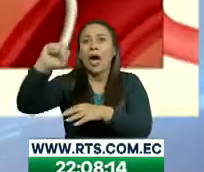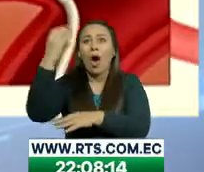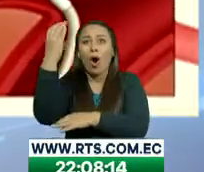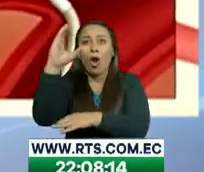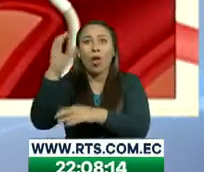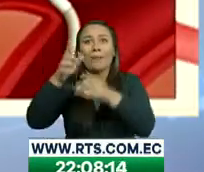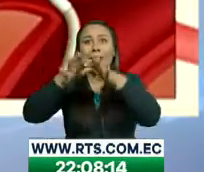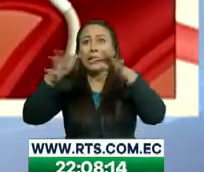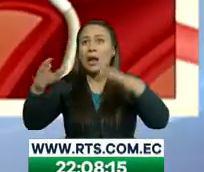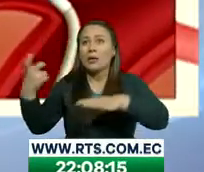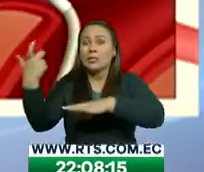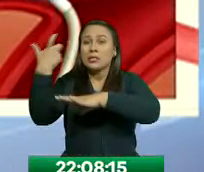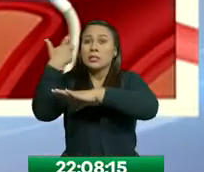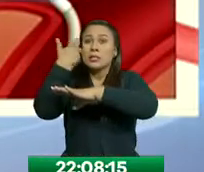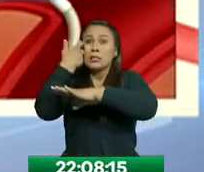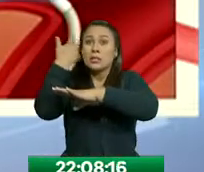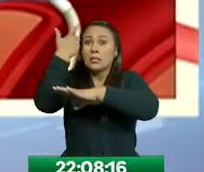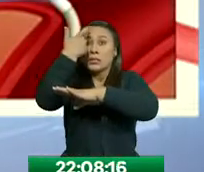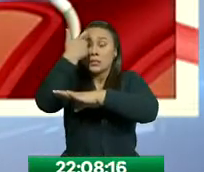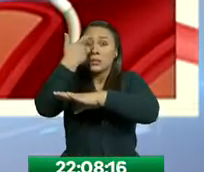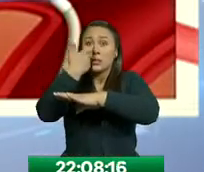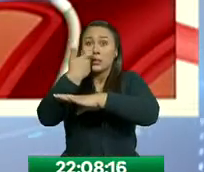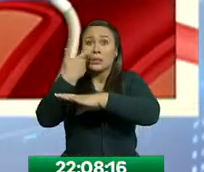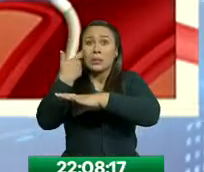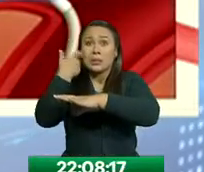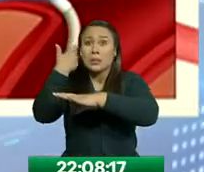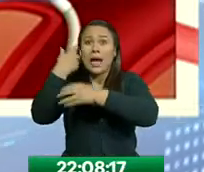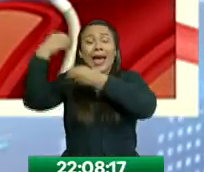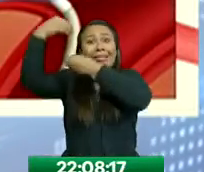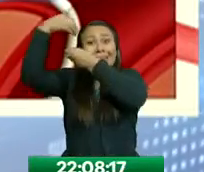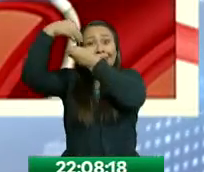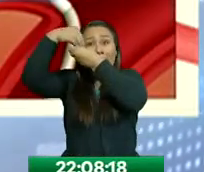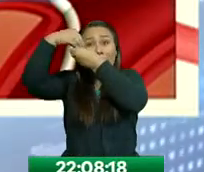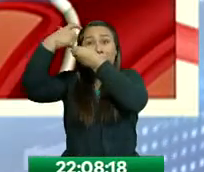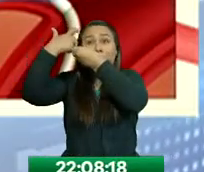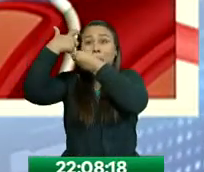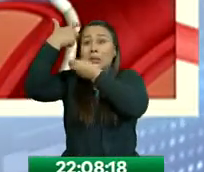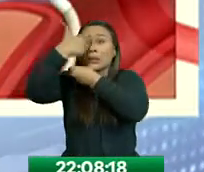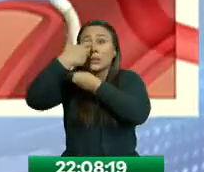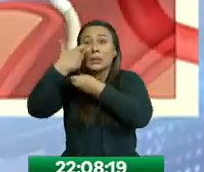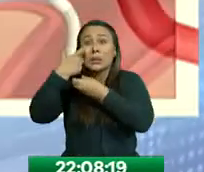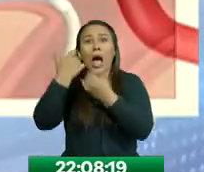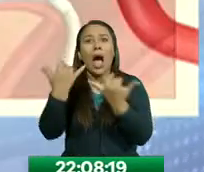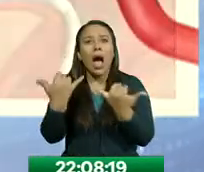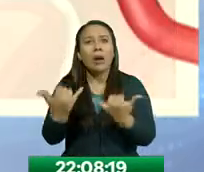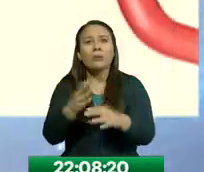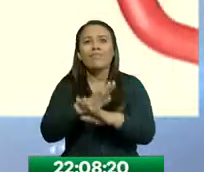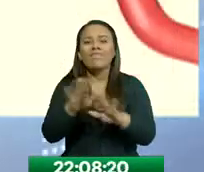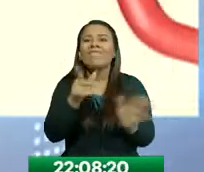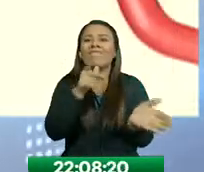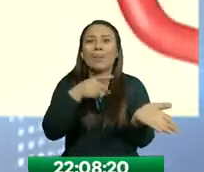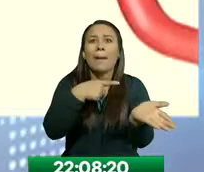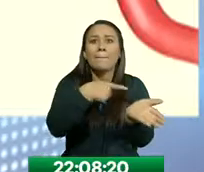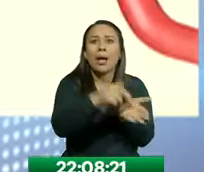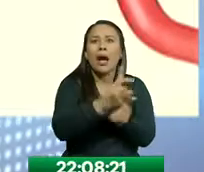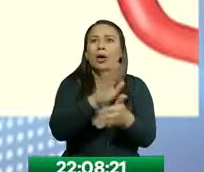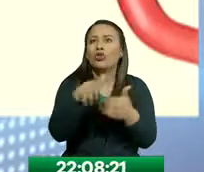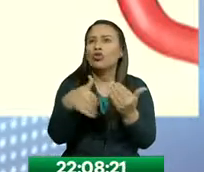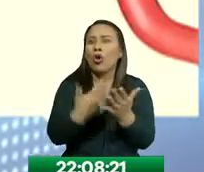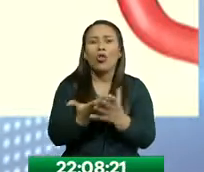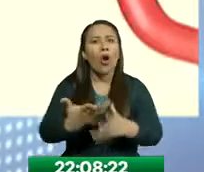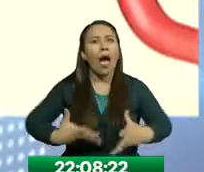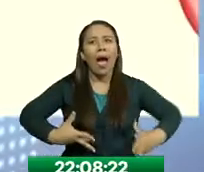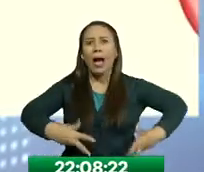quimioterapia intraocular que le están haciendo, que es dentro del ojo le ponen la quimioterapia. Ya está cubierto con todos los gastos